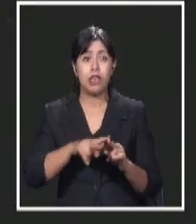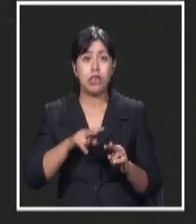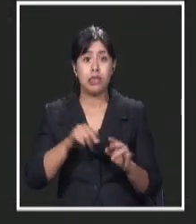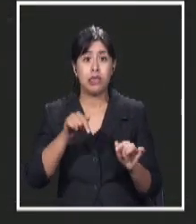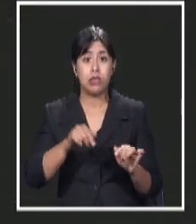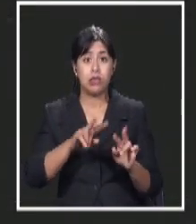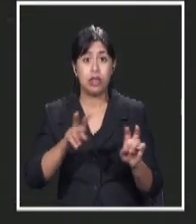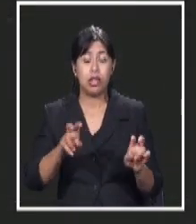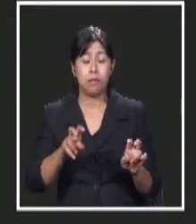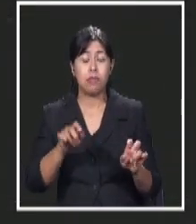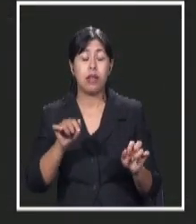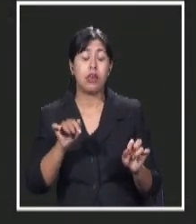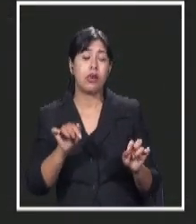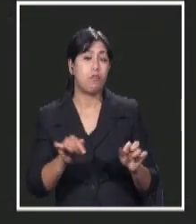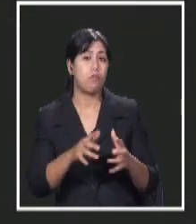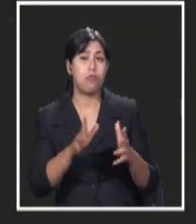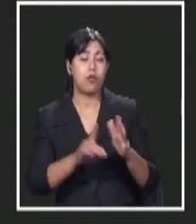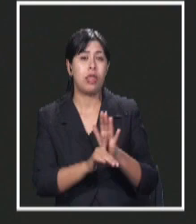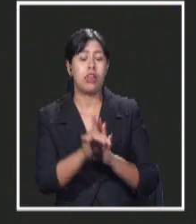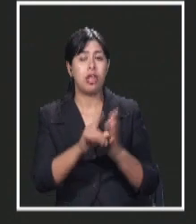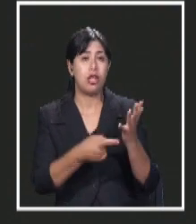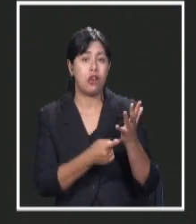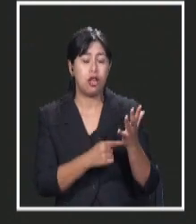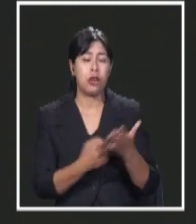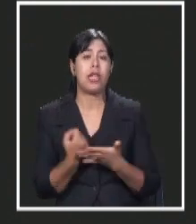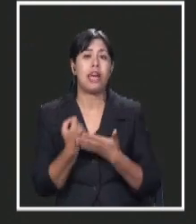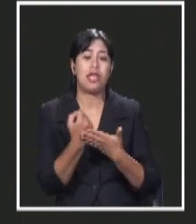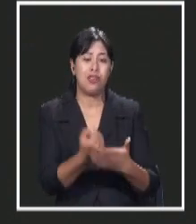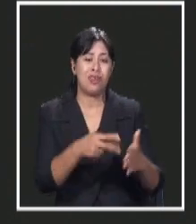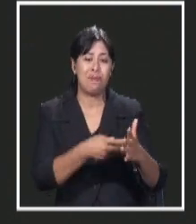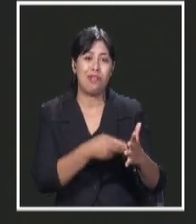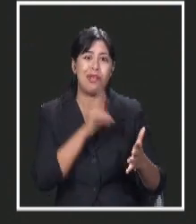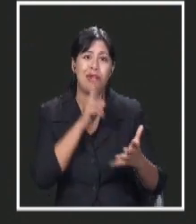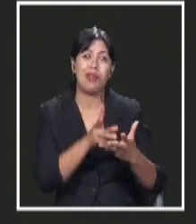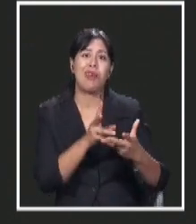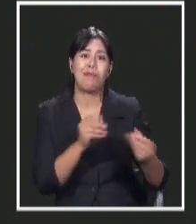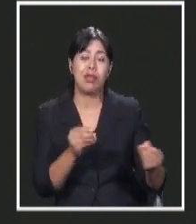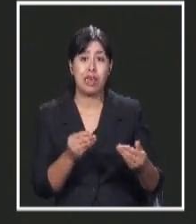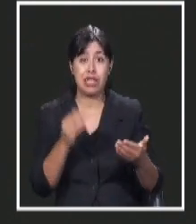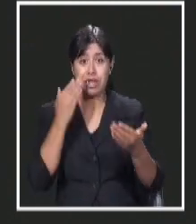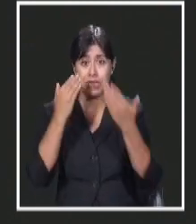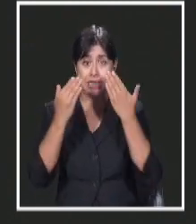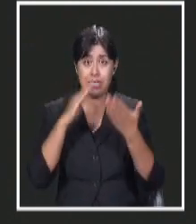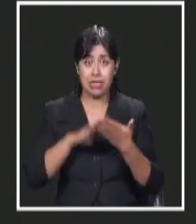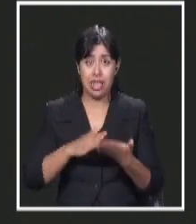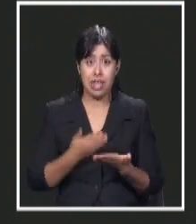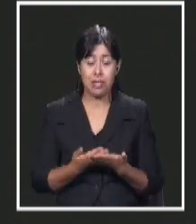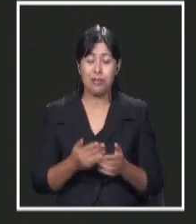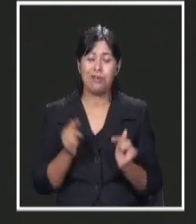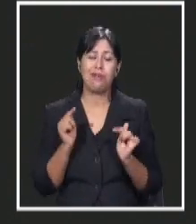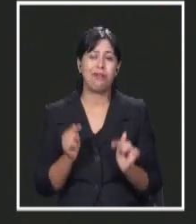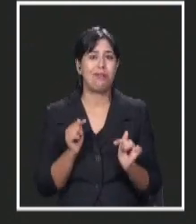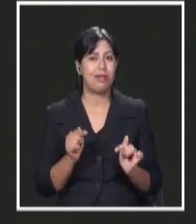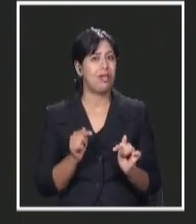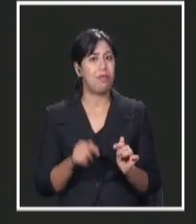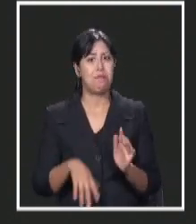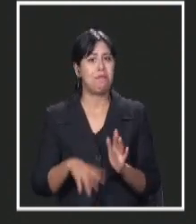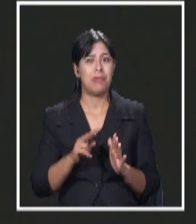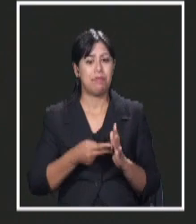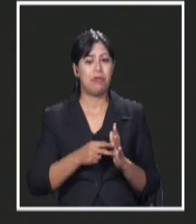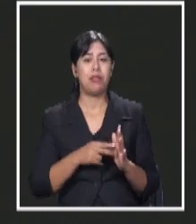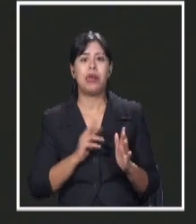que ver con desarrollo de tecnología para solucionar problemas. La salud mental es definitivamente una de las dificultades de los problemas que se